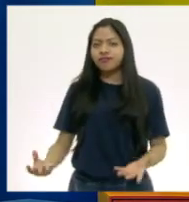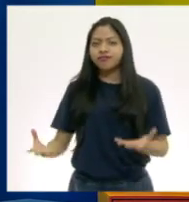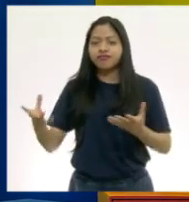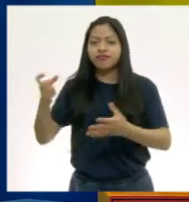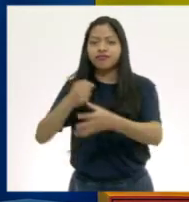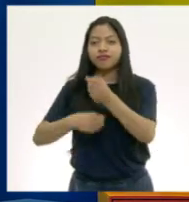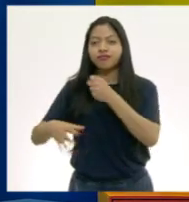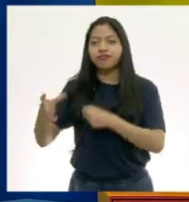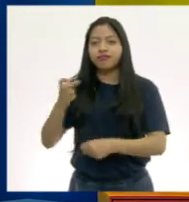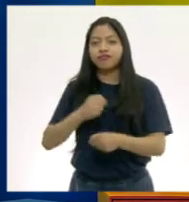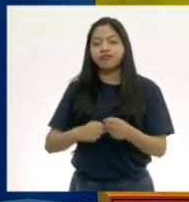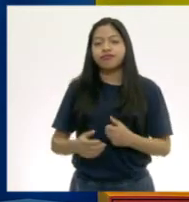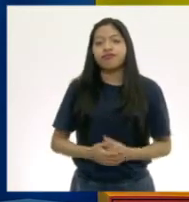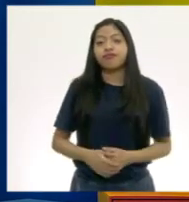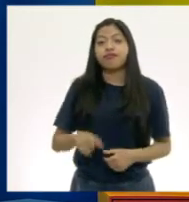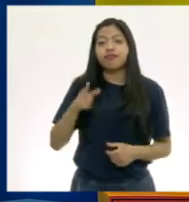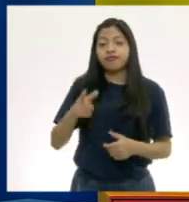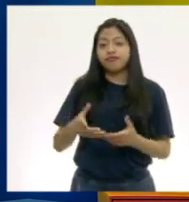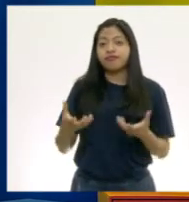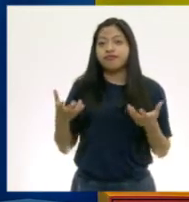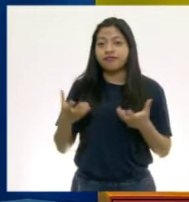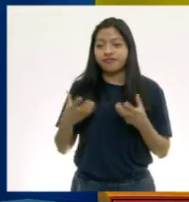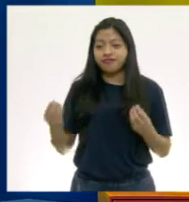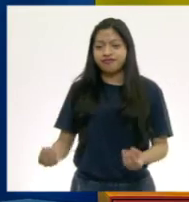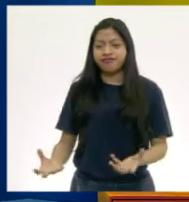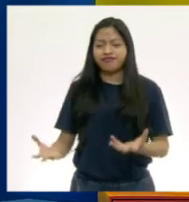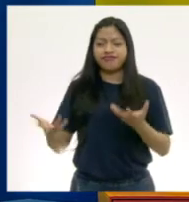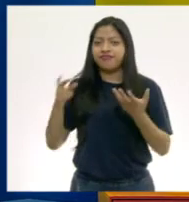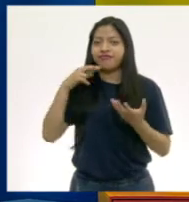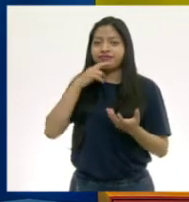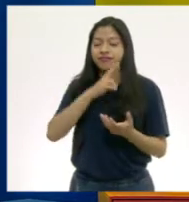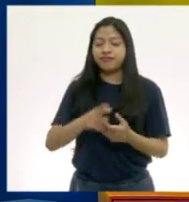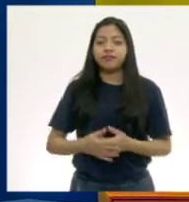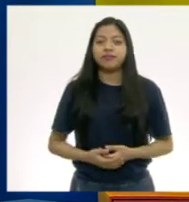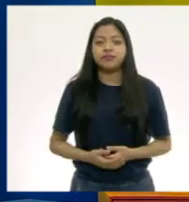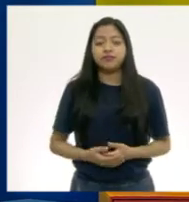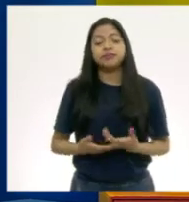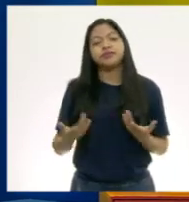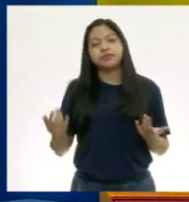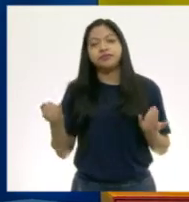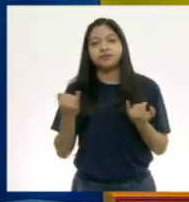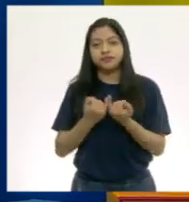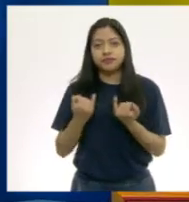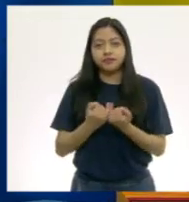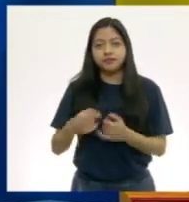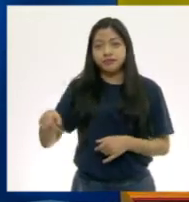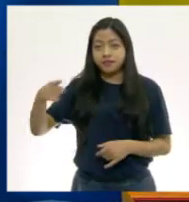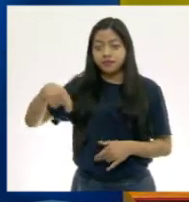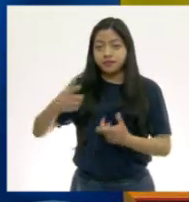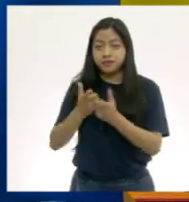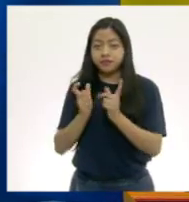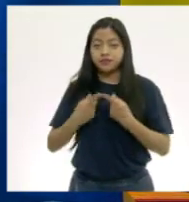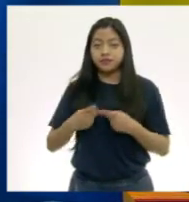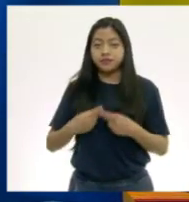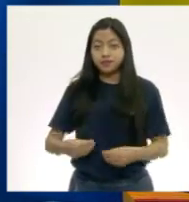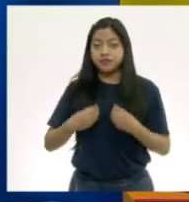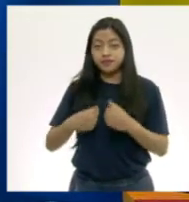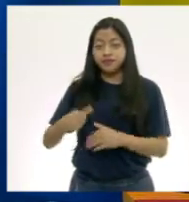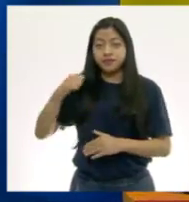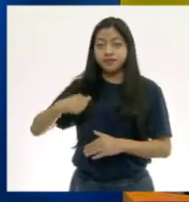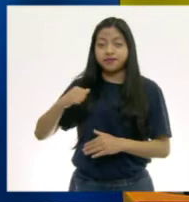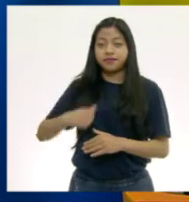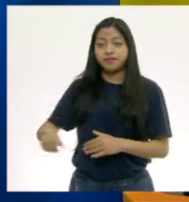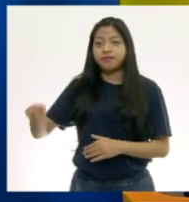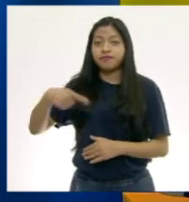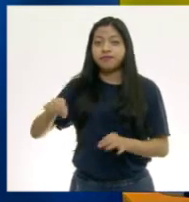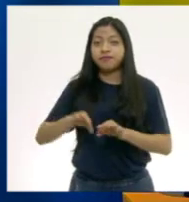de trabajo y rentabilidad con que se producían las cosechas. Incluso la propia civilización egipcia estuvo muy marcada por